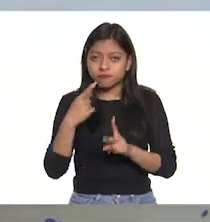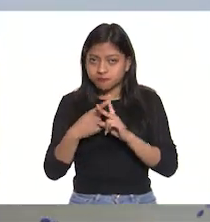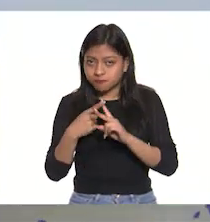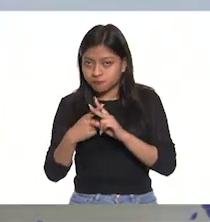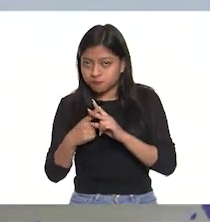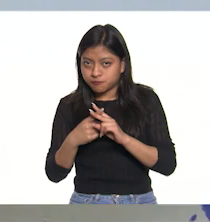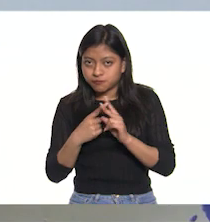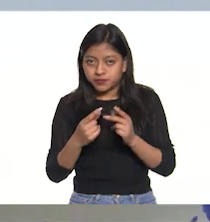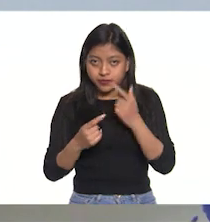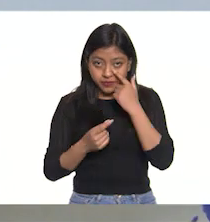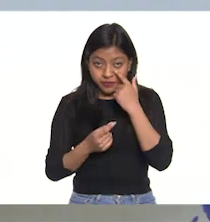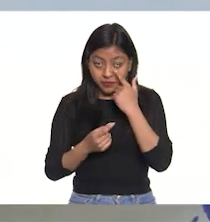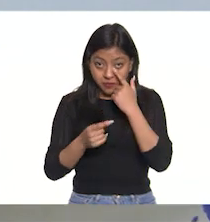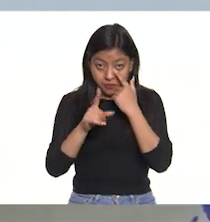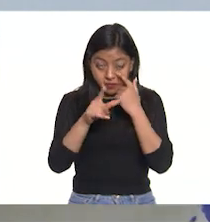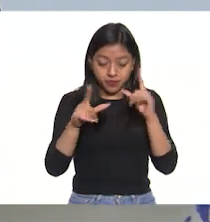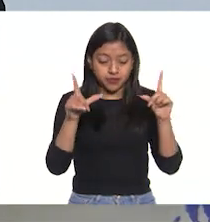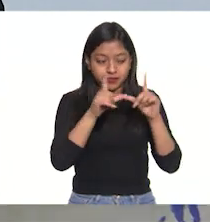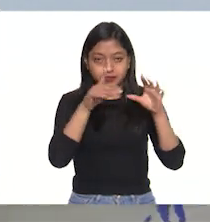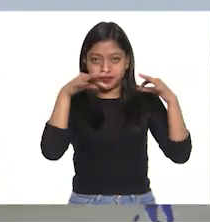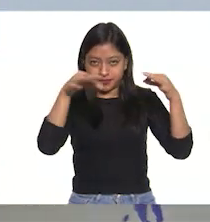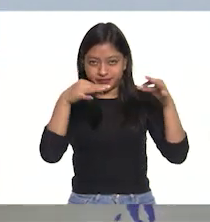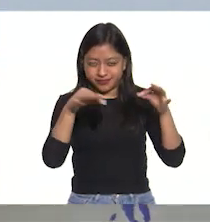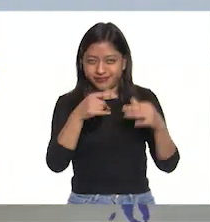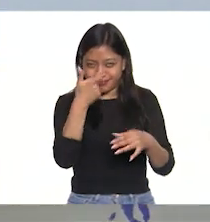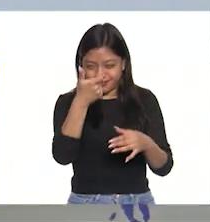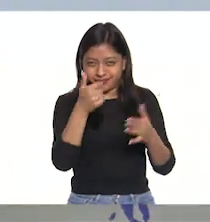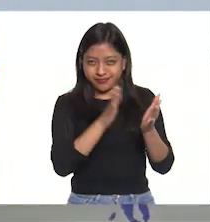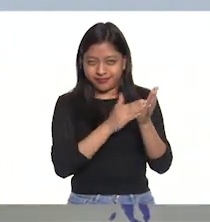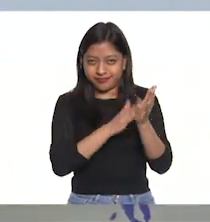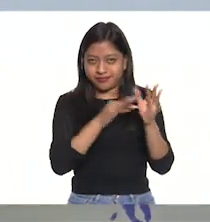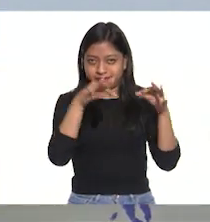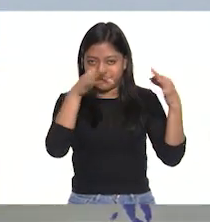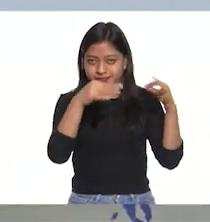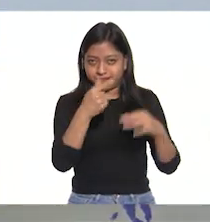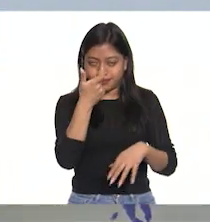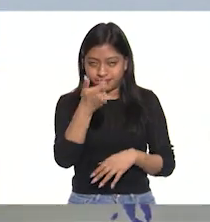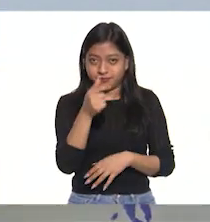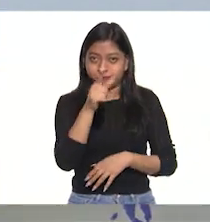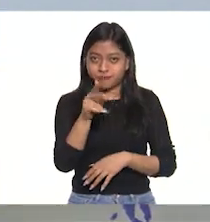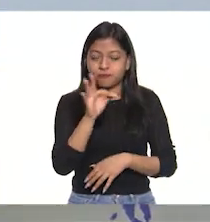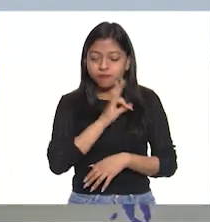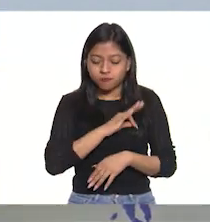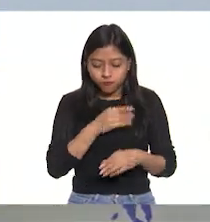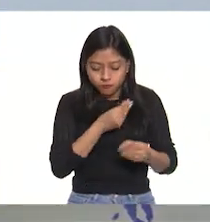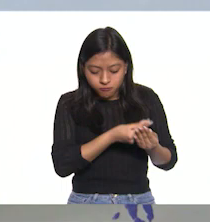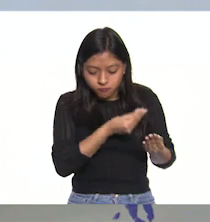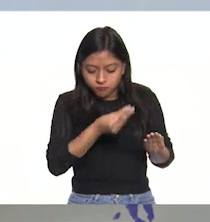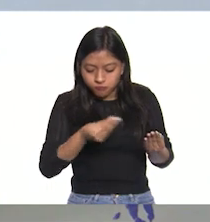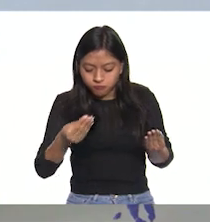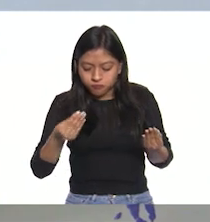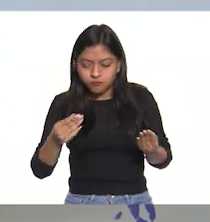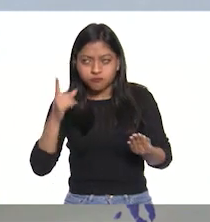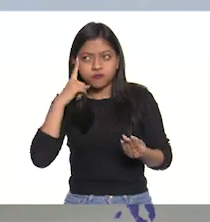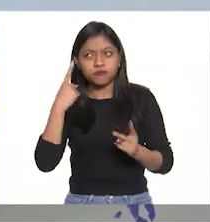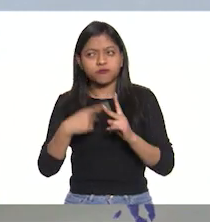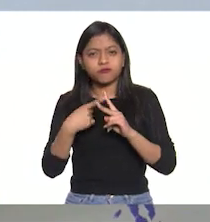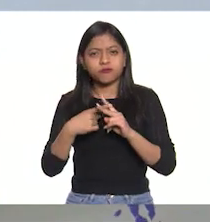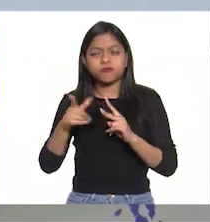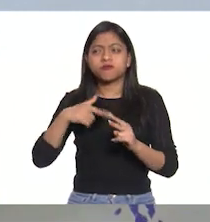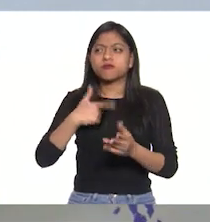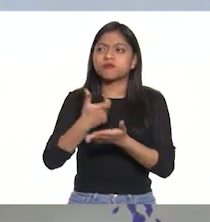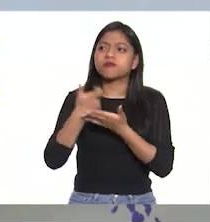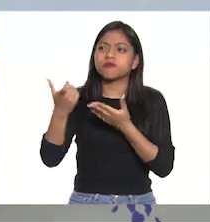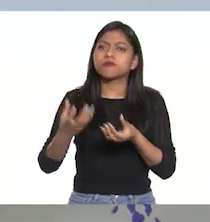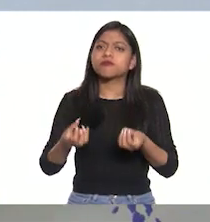utilizando nuestros billetes? Y de esta manera podemos ver cuánto pagamos y cuánto nos va sobrando dependiendo del